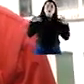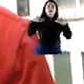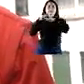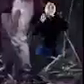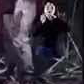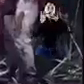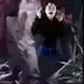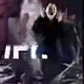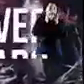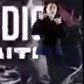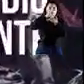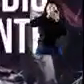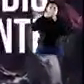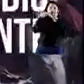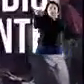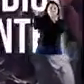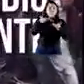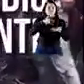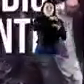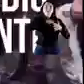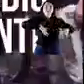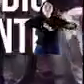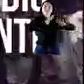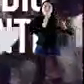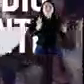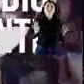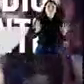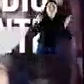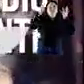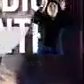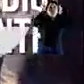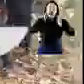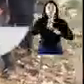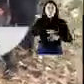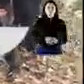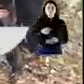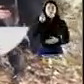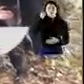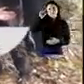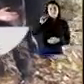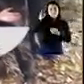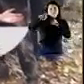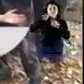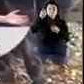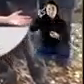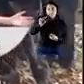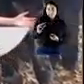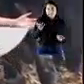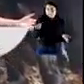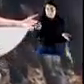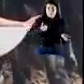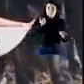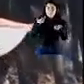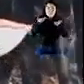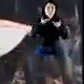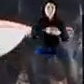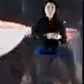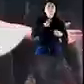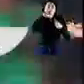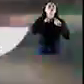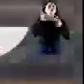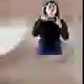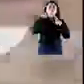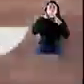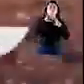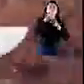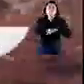son espectaculares, son paraísos. Invitados toda la comunidad a que participe en estos eventos de